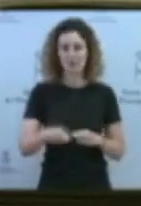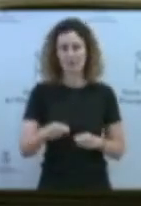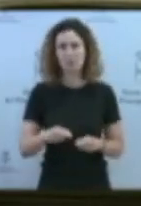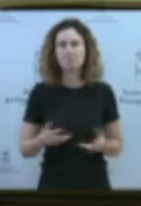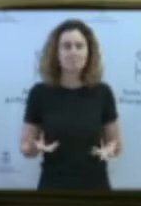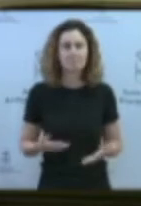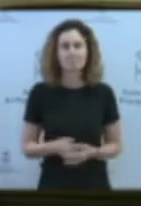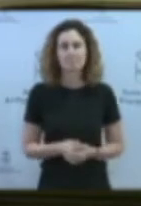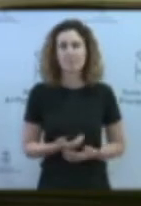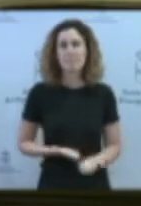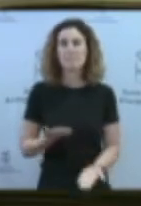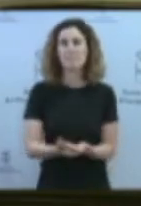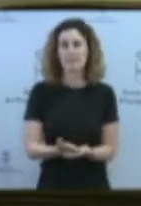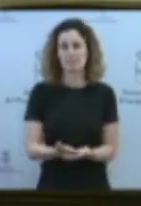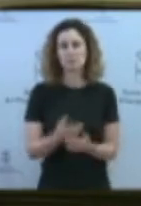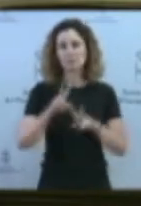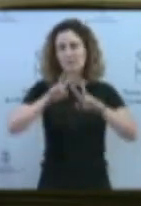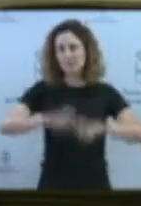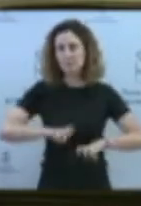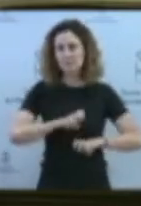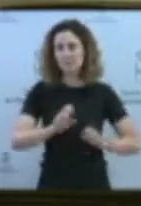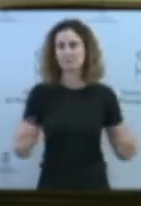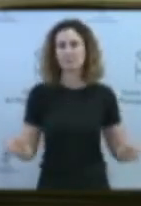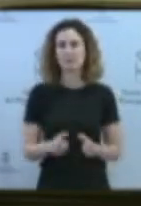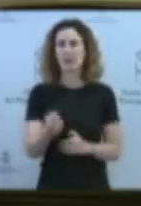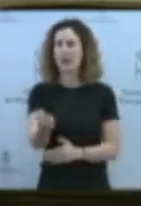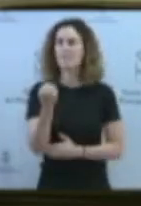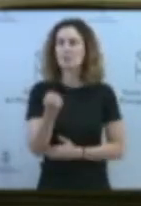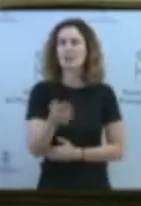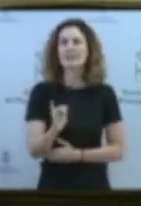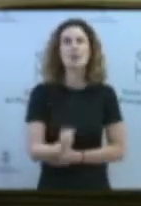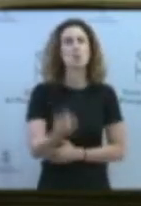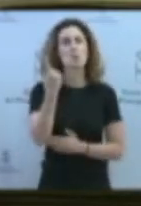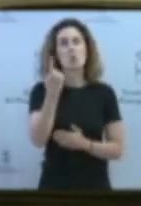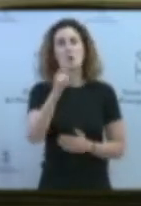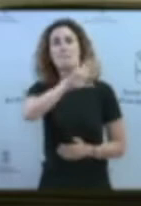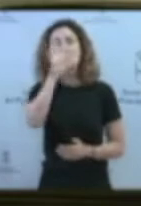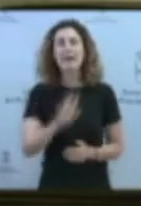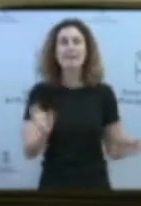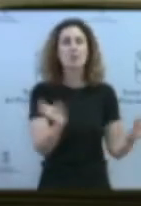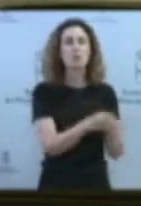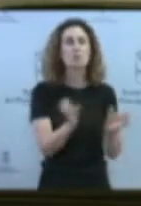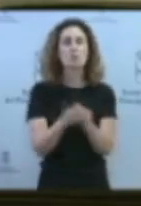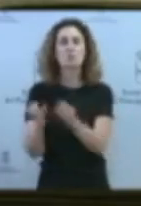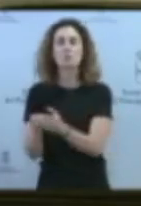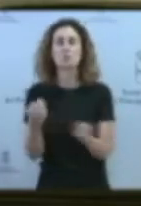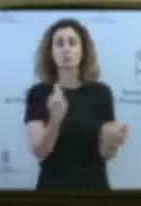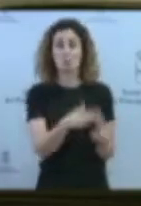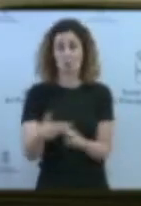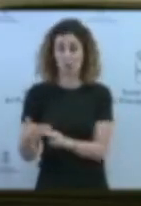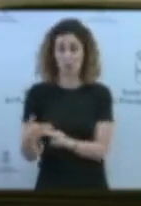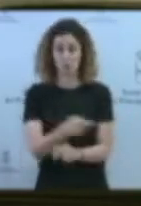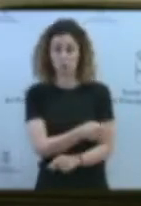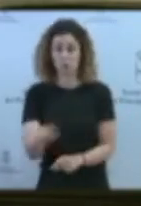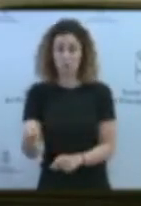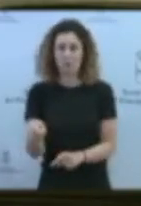fue apoyado por ningún grupo parlamentario, parece ser que todos los grupos parlamentarios están a favor de que no haya ningún problema o que no hay ningún problema con respecto al